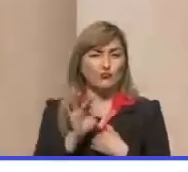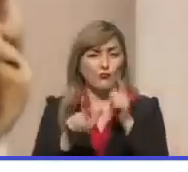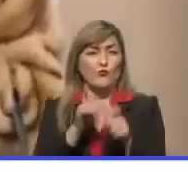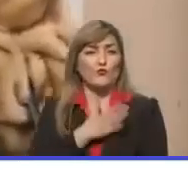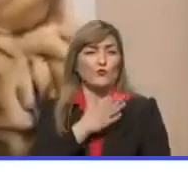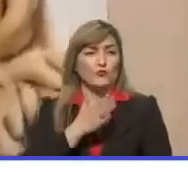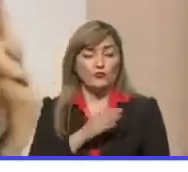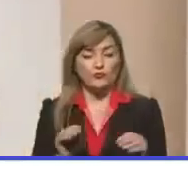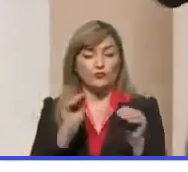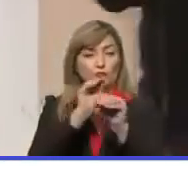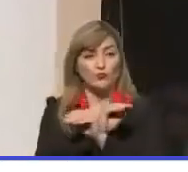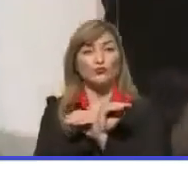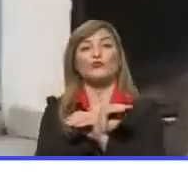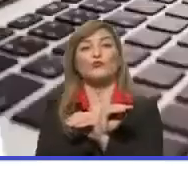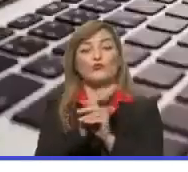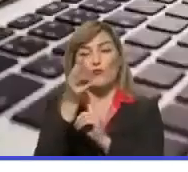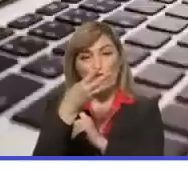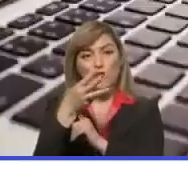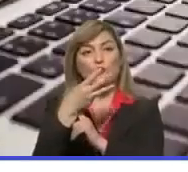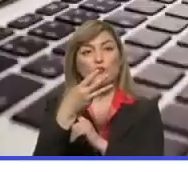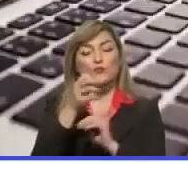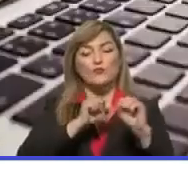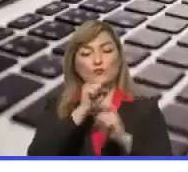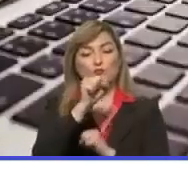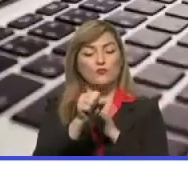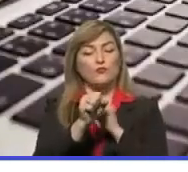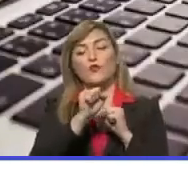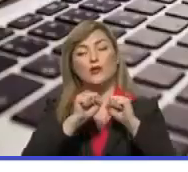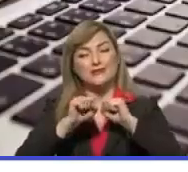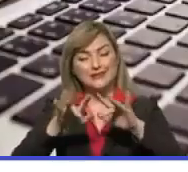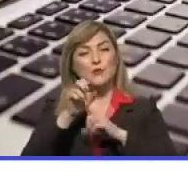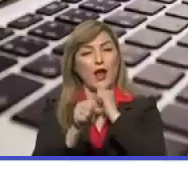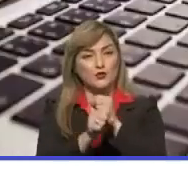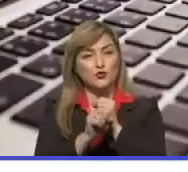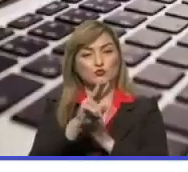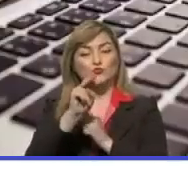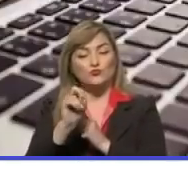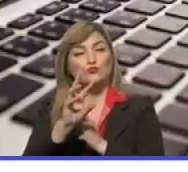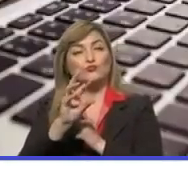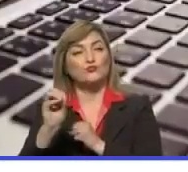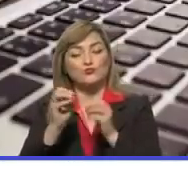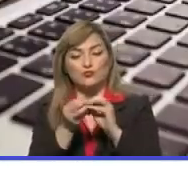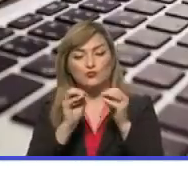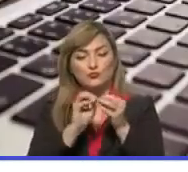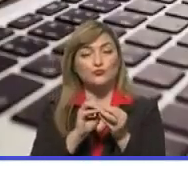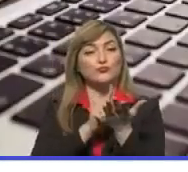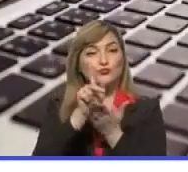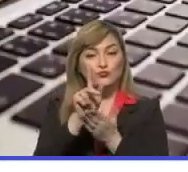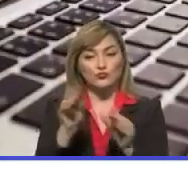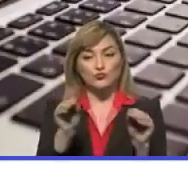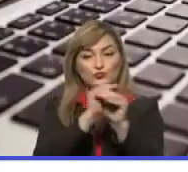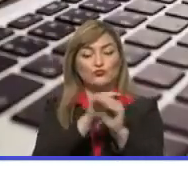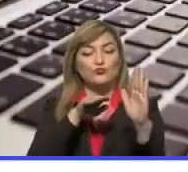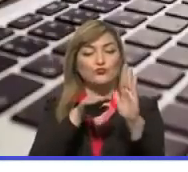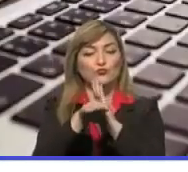confiado más en las transacciones electrónicas. Entre mayo y septiembre de 2020, el número de transferencias electrónicas por pagos interbancarios